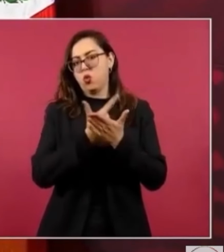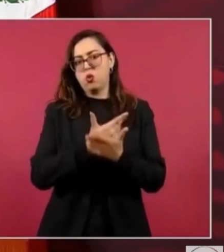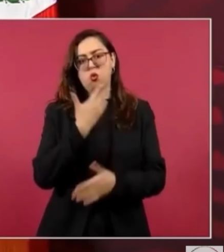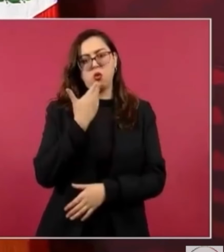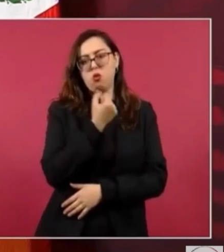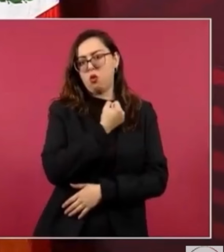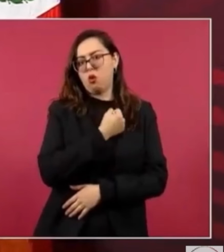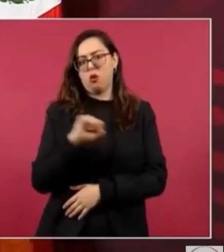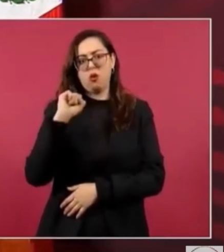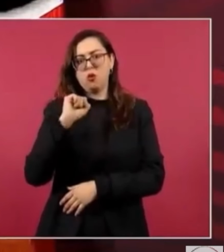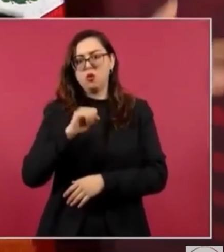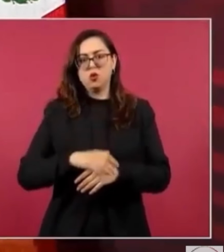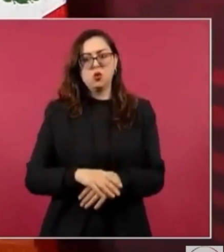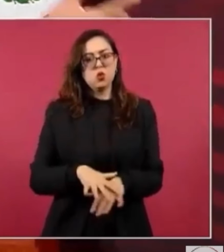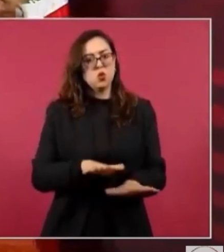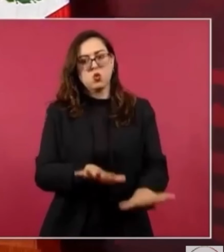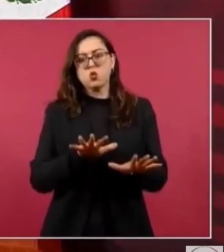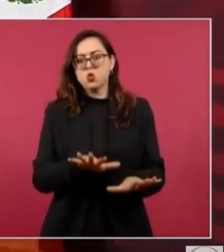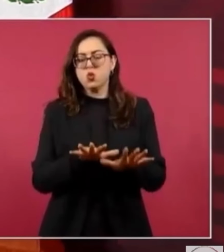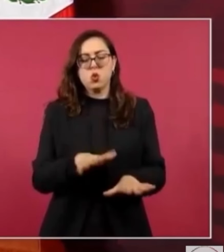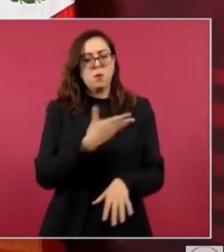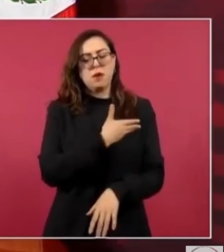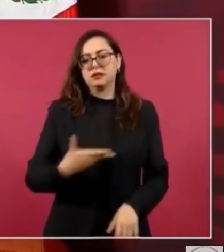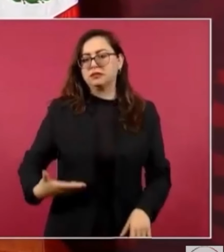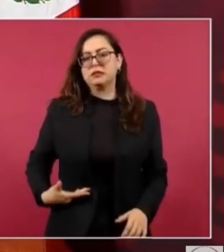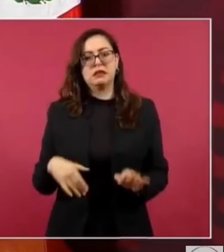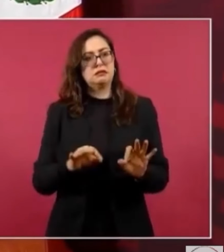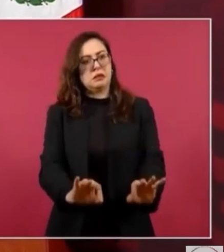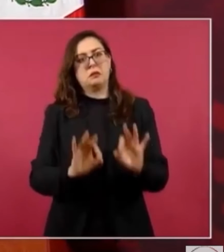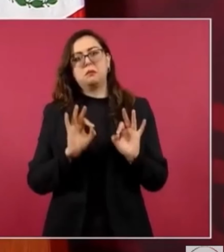que fue un extraordinario gobernante.